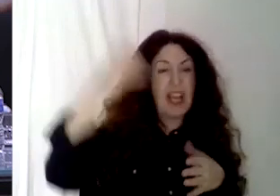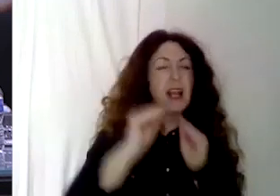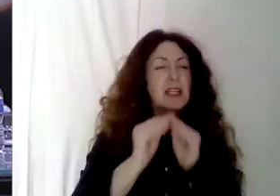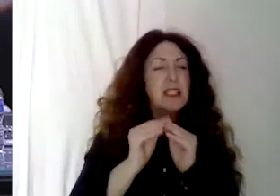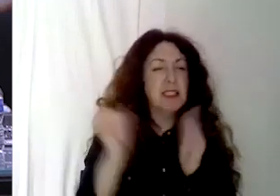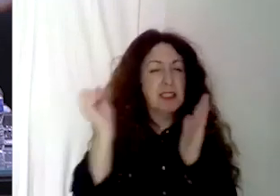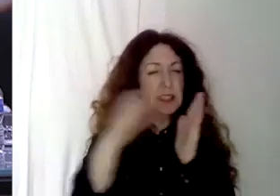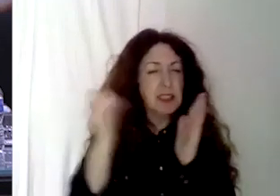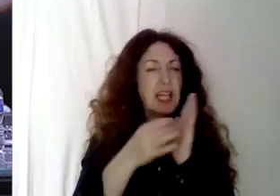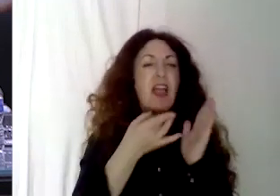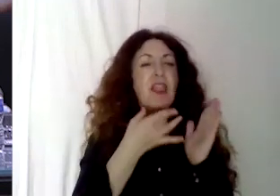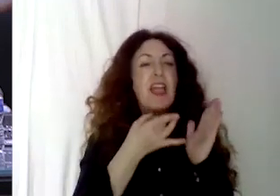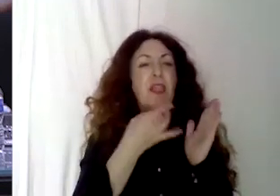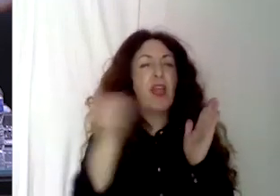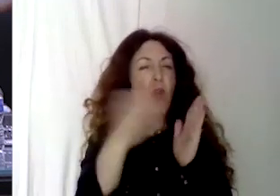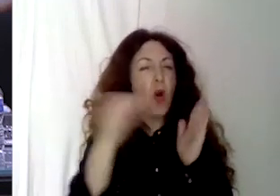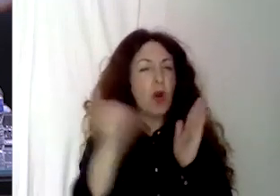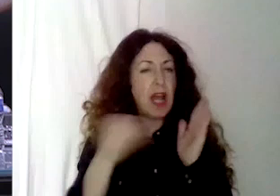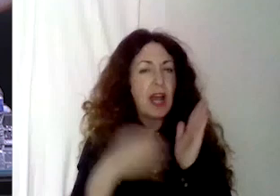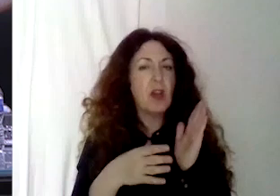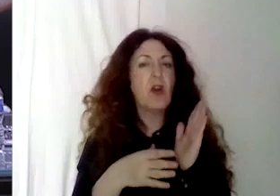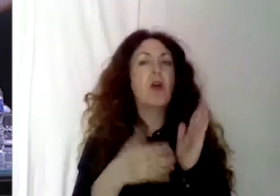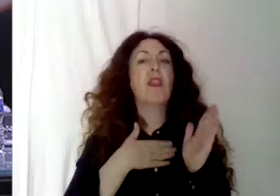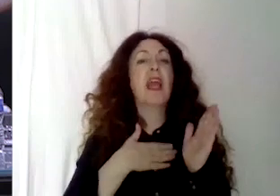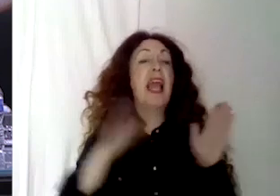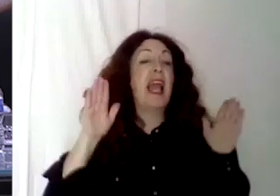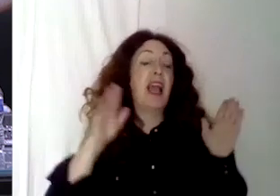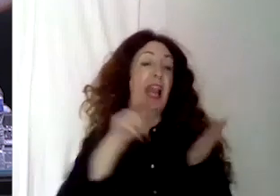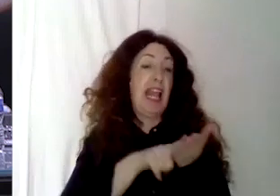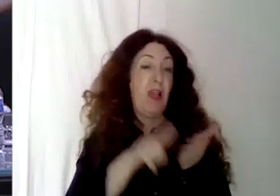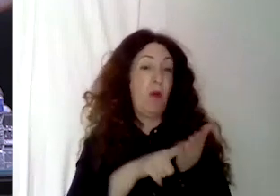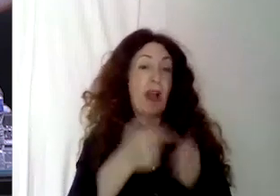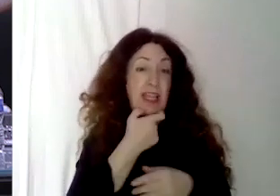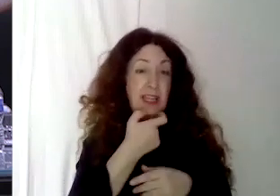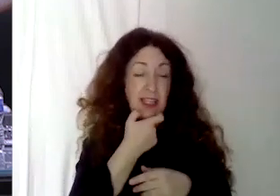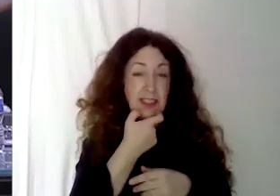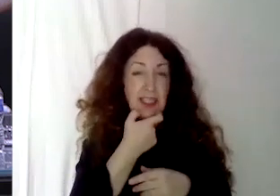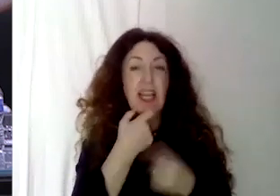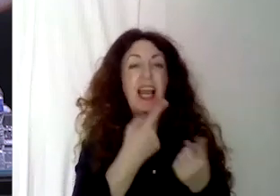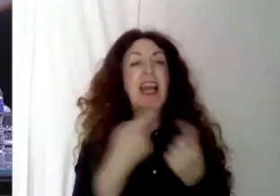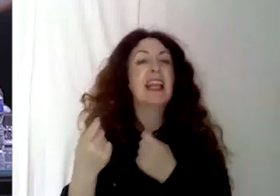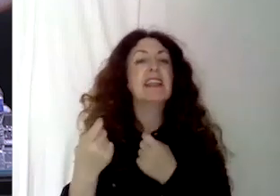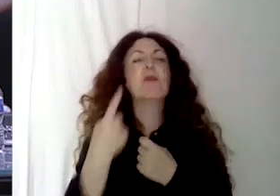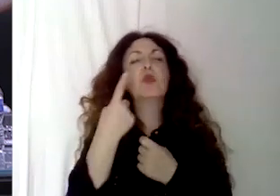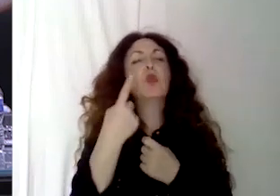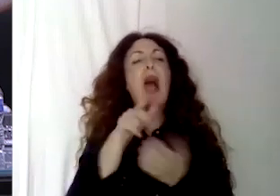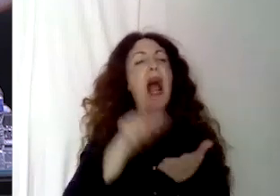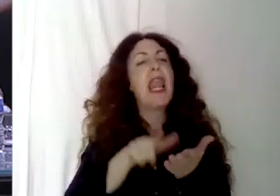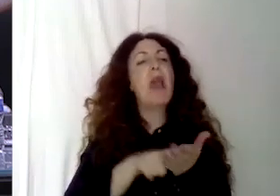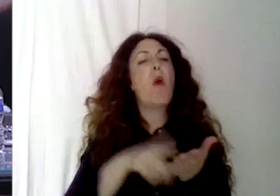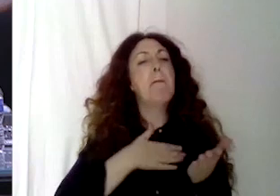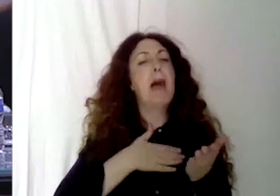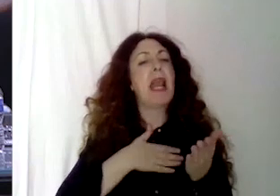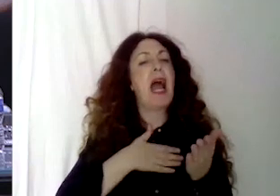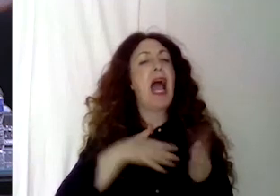día podemos tener sobre la lengua de los ángeles, dijo: necesitamos una lengua para el Imperio Británico.